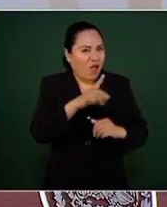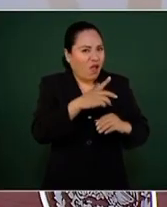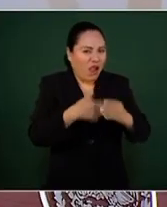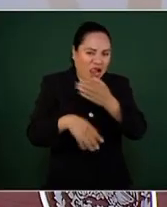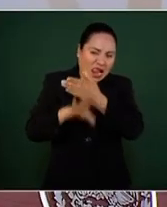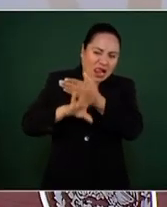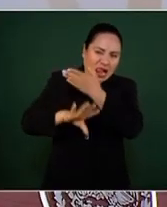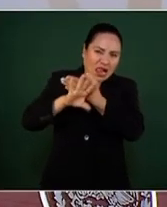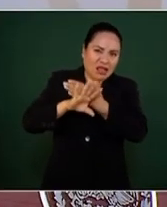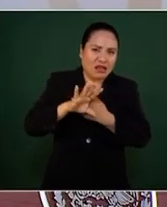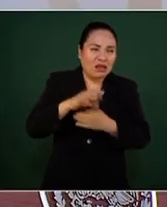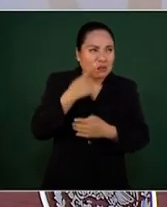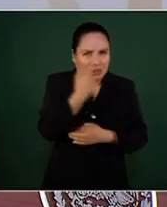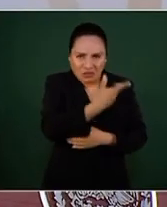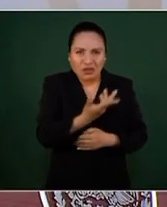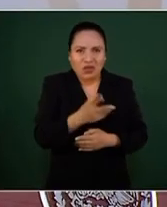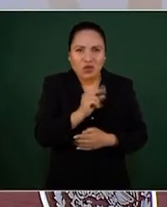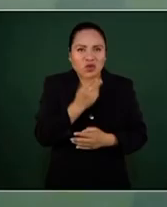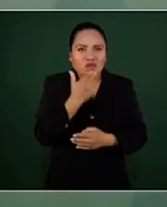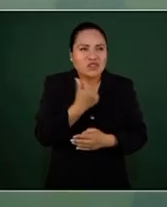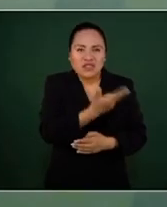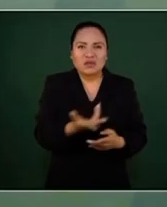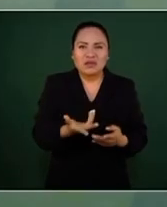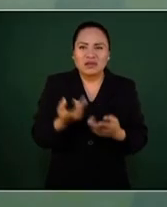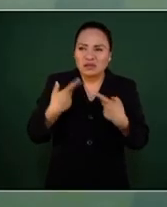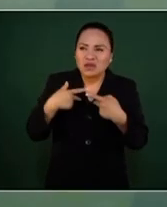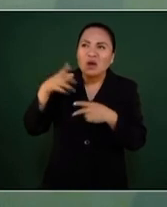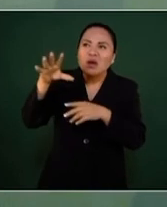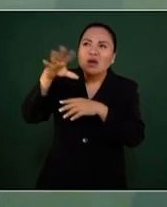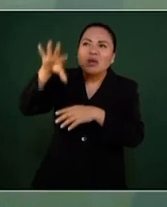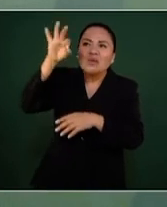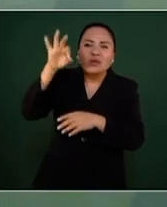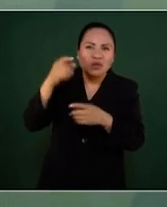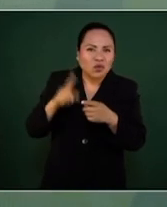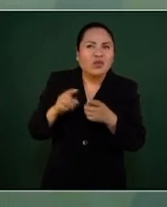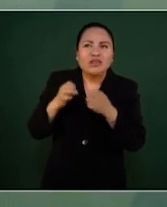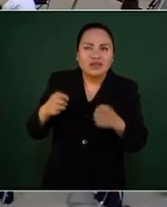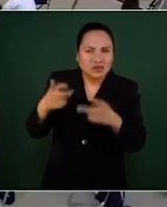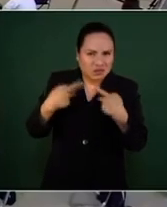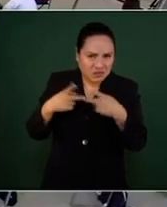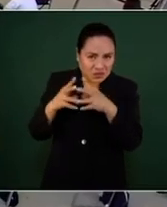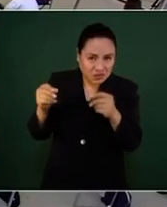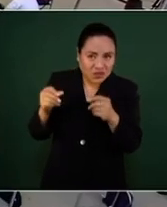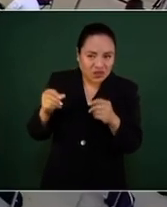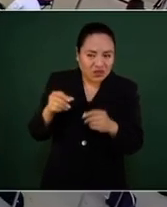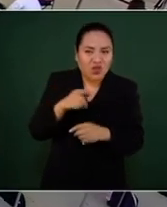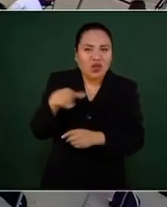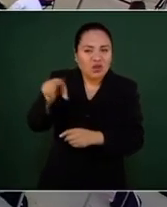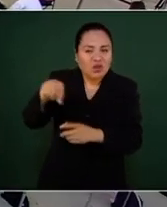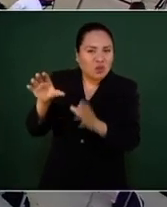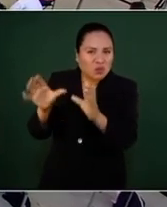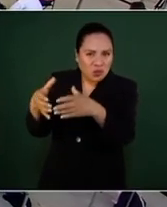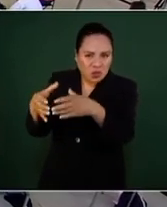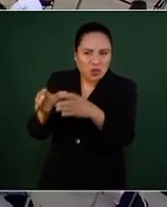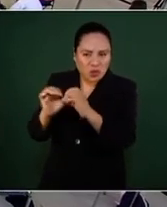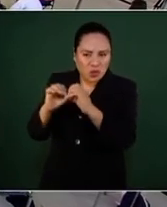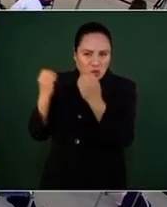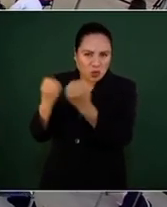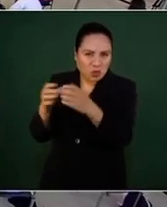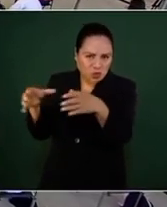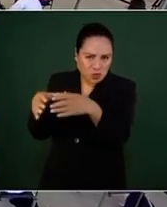y que no encontremos a los muchachos. Como también ya saben que